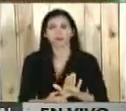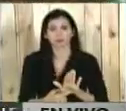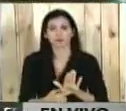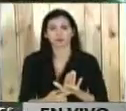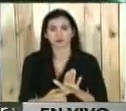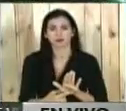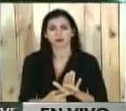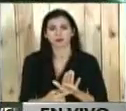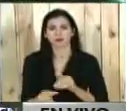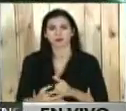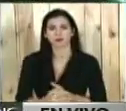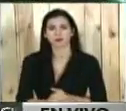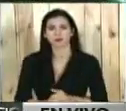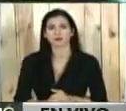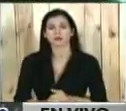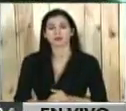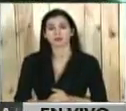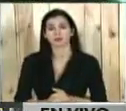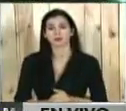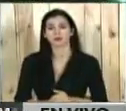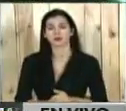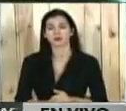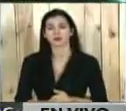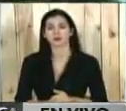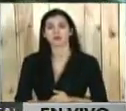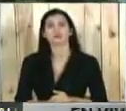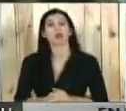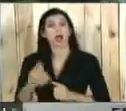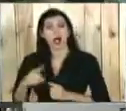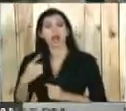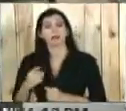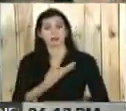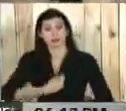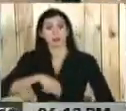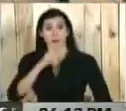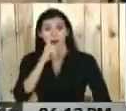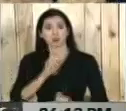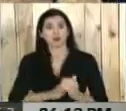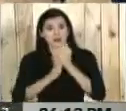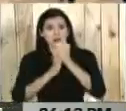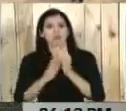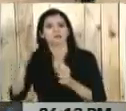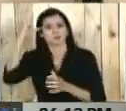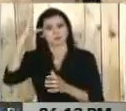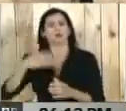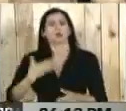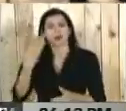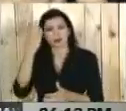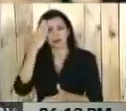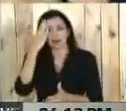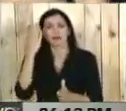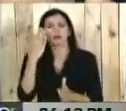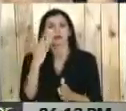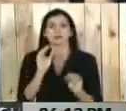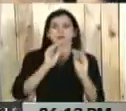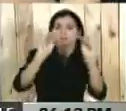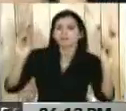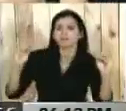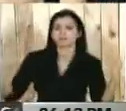esa capacidad y de ese liderazgo que tiene el jefe de Estado en convocar a todas estas